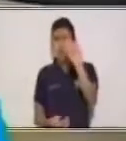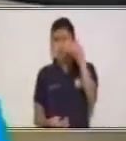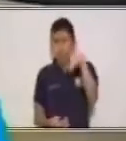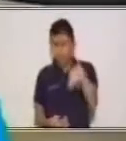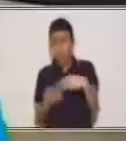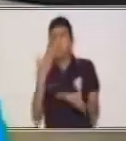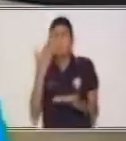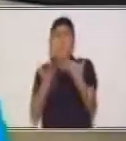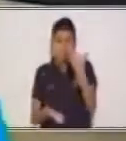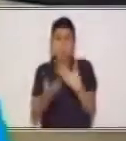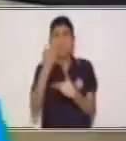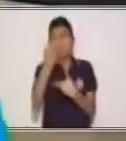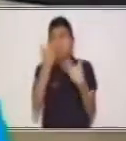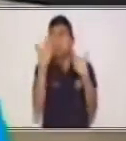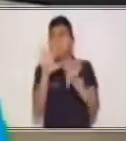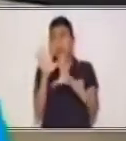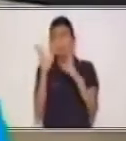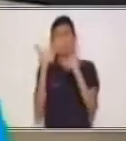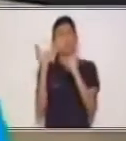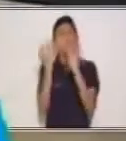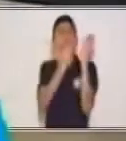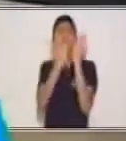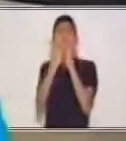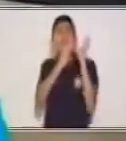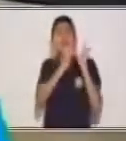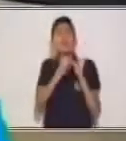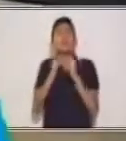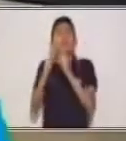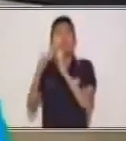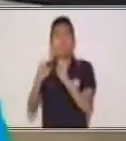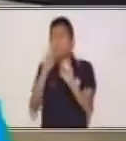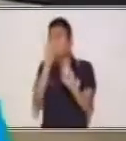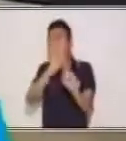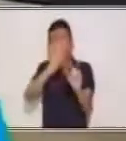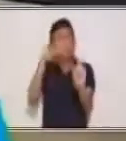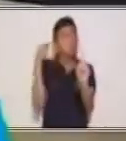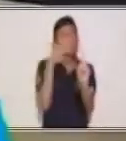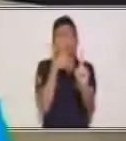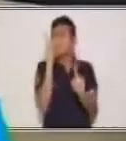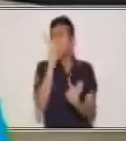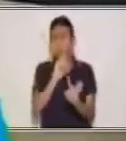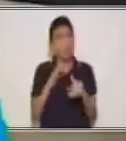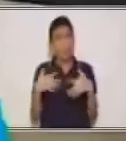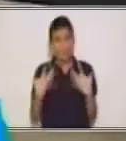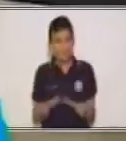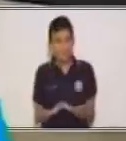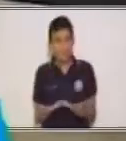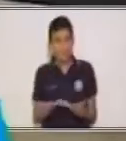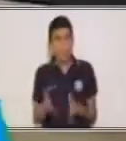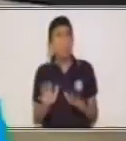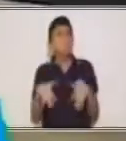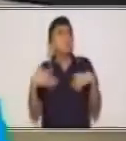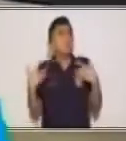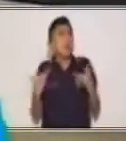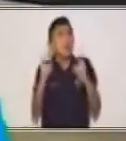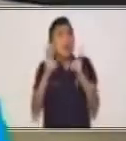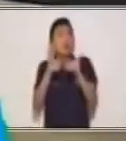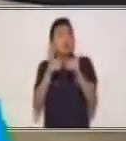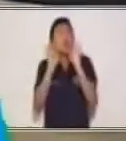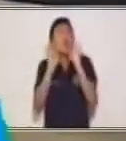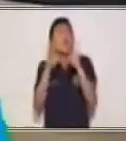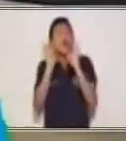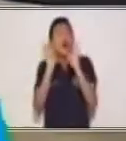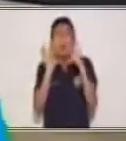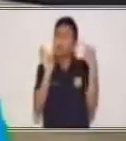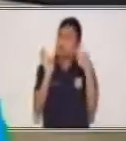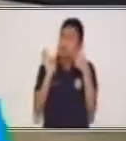estudiemos la estructura del verbo, no nos dice específicamente a quién es, porque robaron,